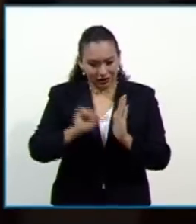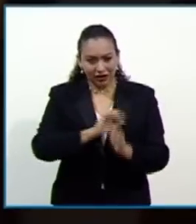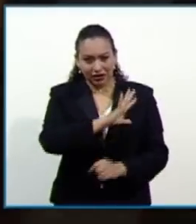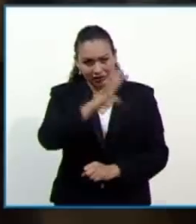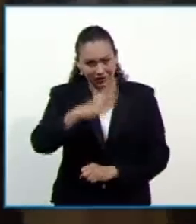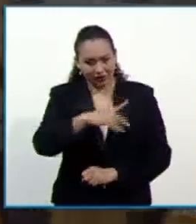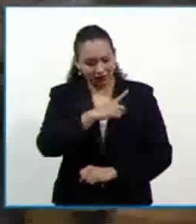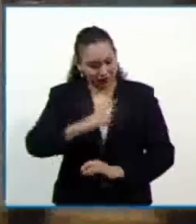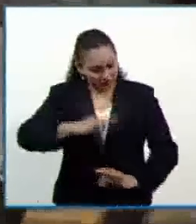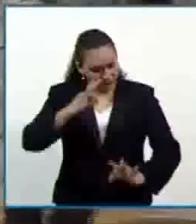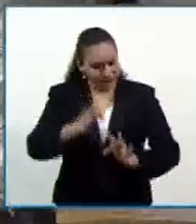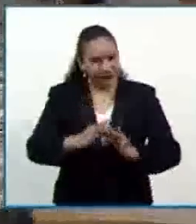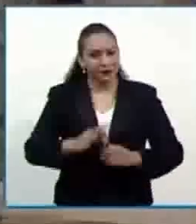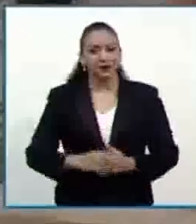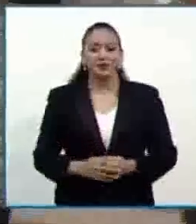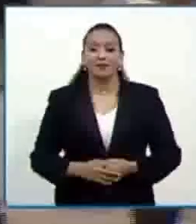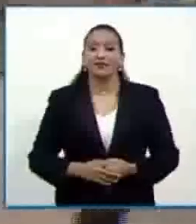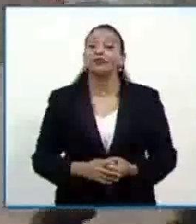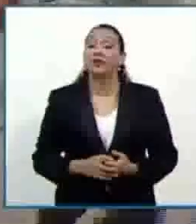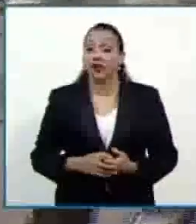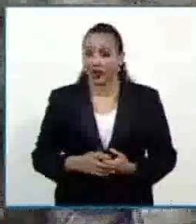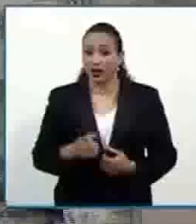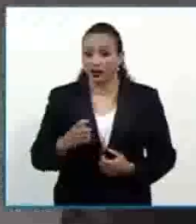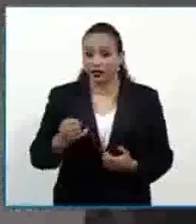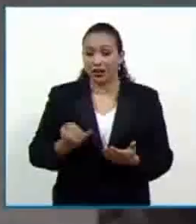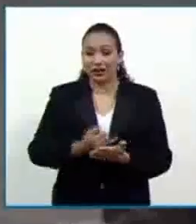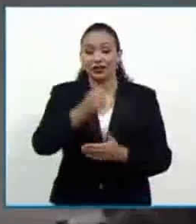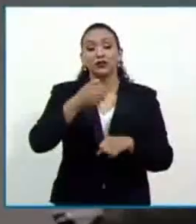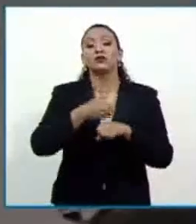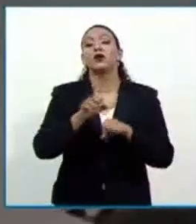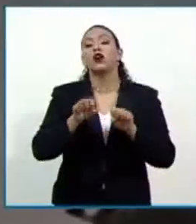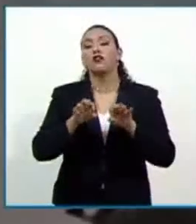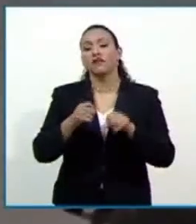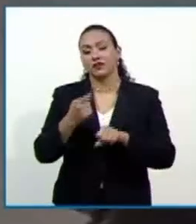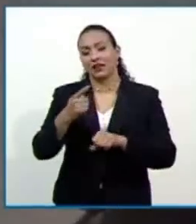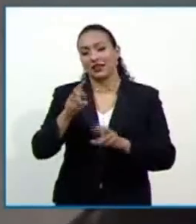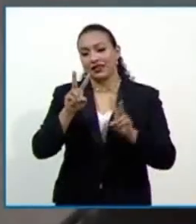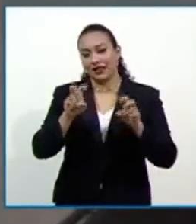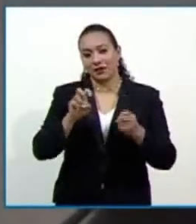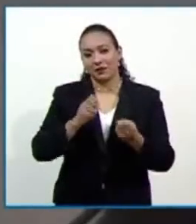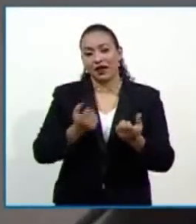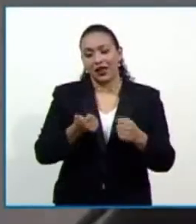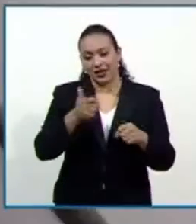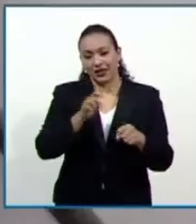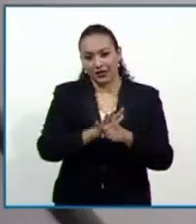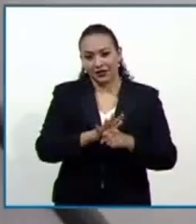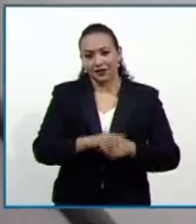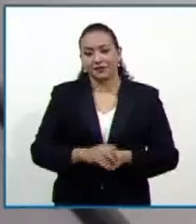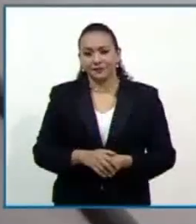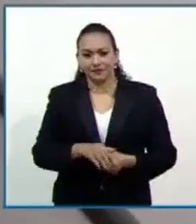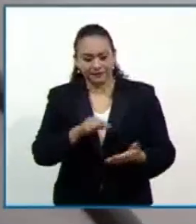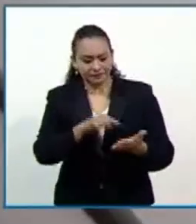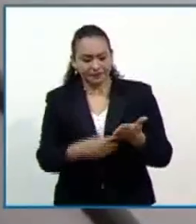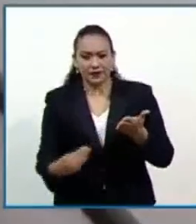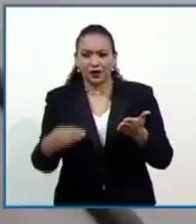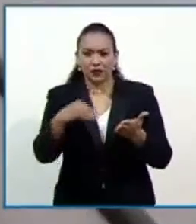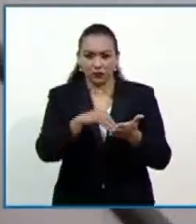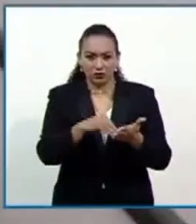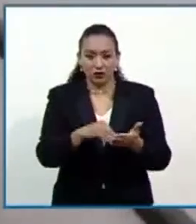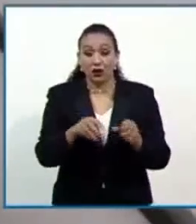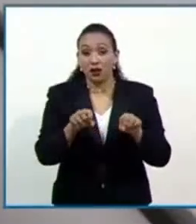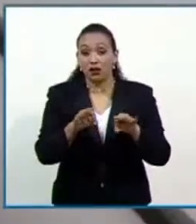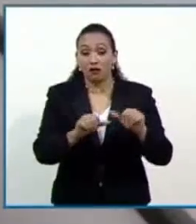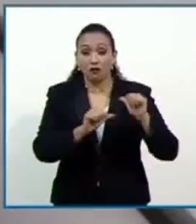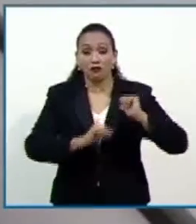en la materia, con lo que se confirma la sentencia del Juzgado Primero de Distrito en materia administrativa, en la que estableció que la